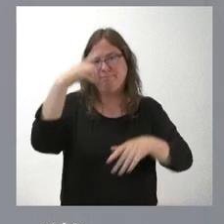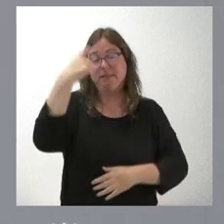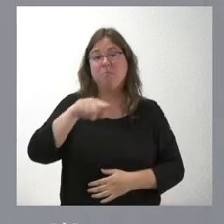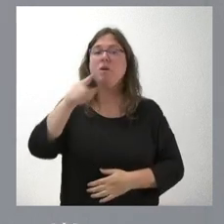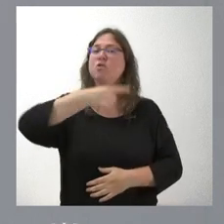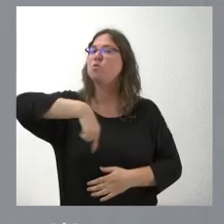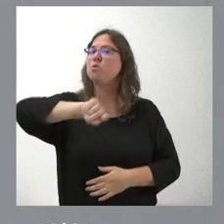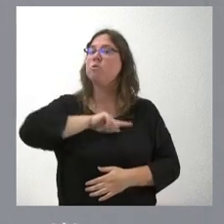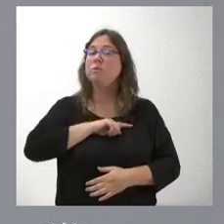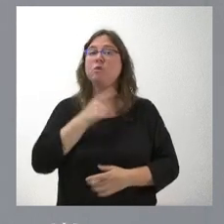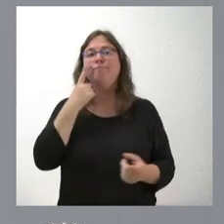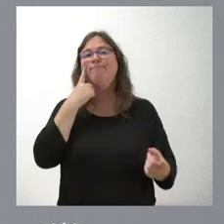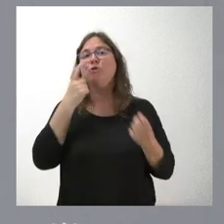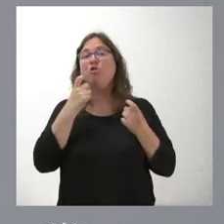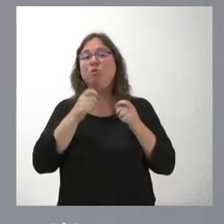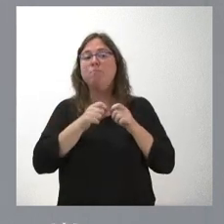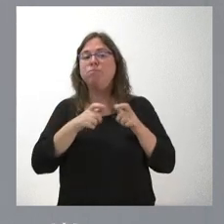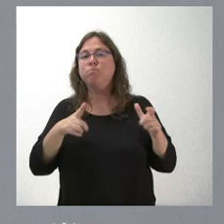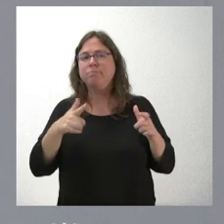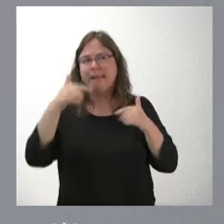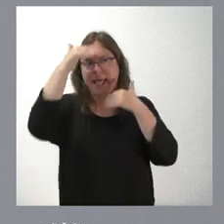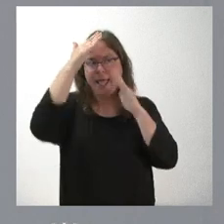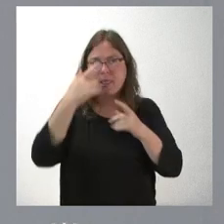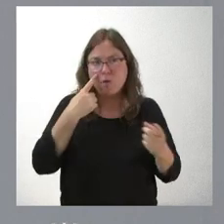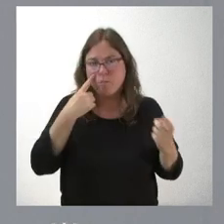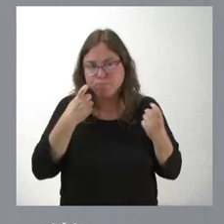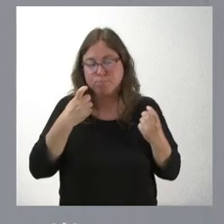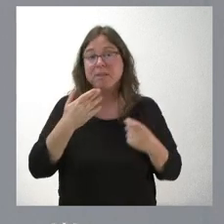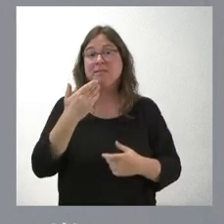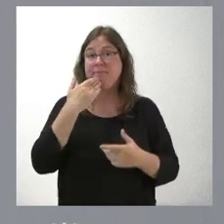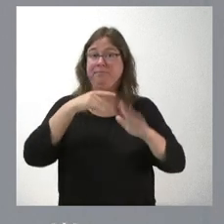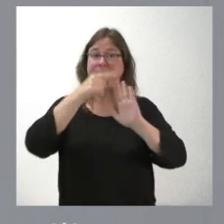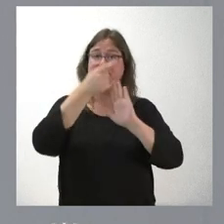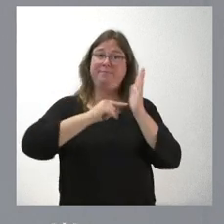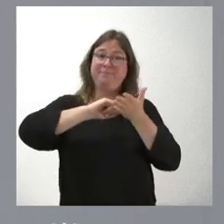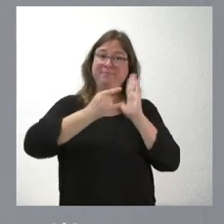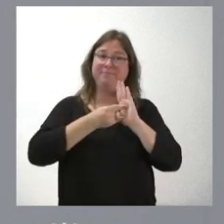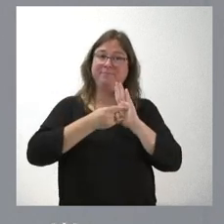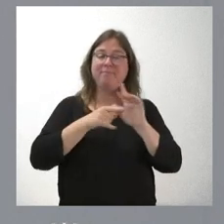esta evolución con mucha atención y, como los mecanismos también de